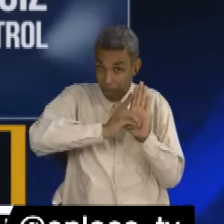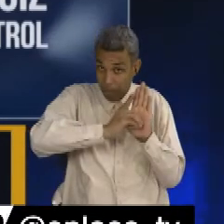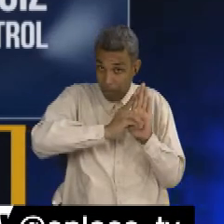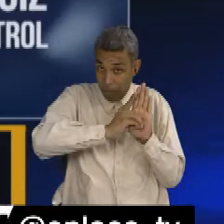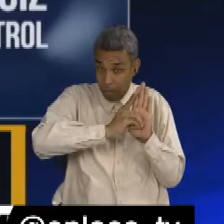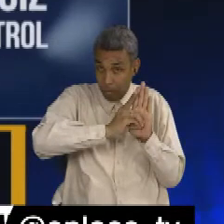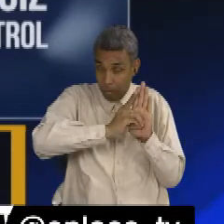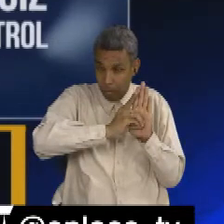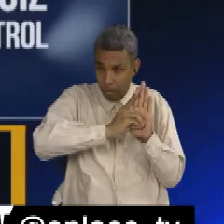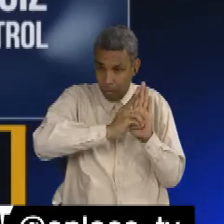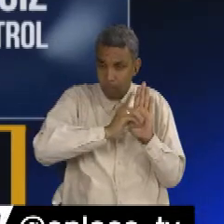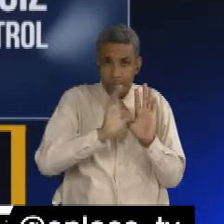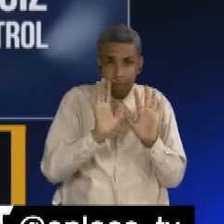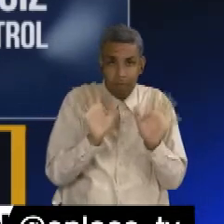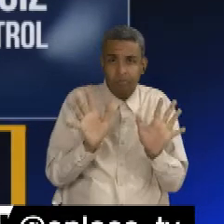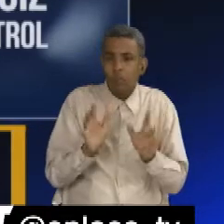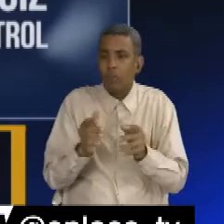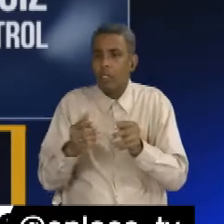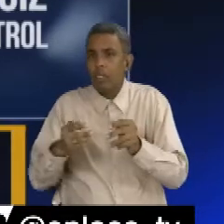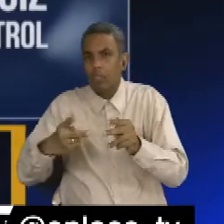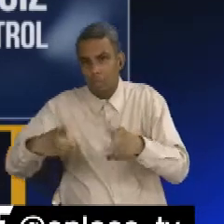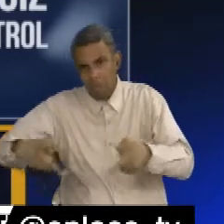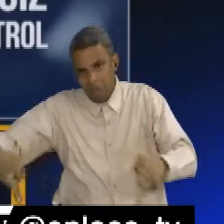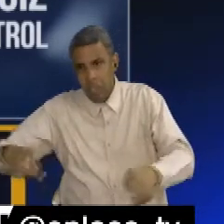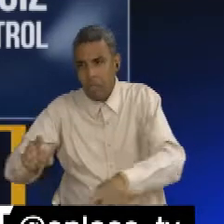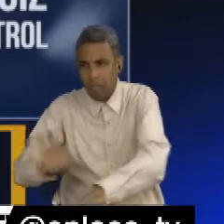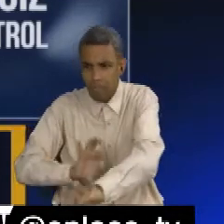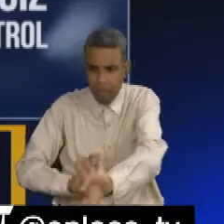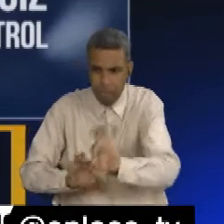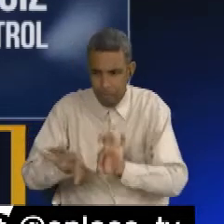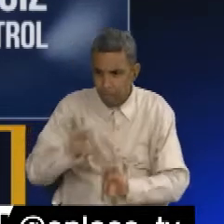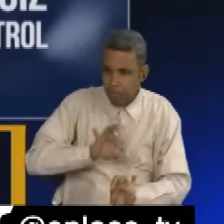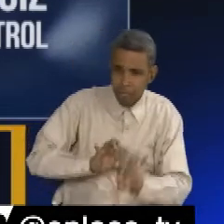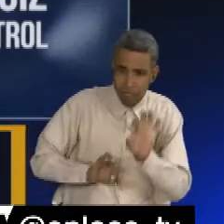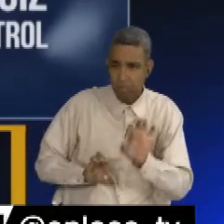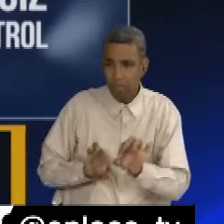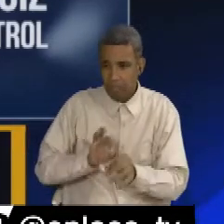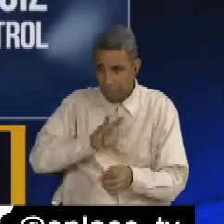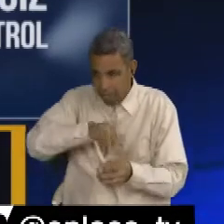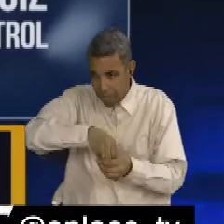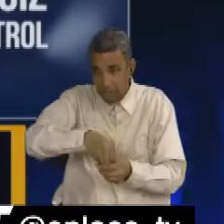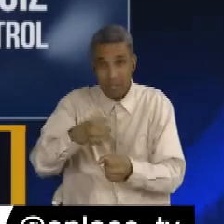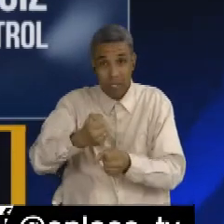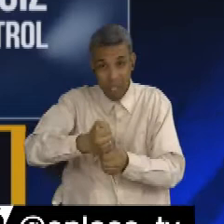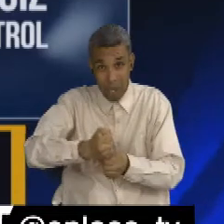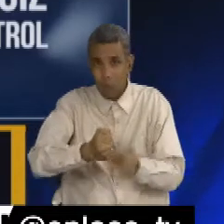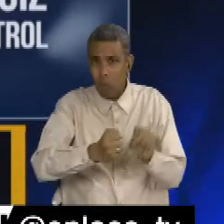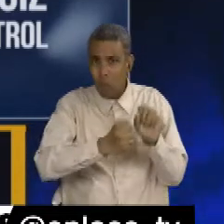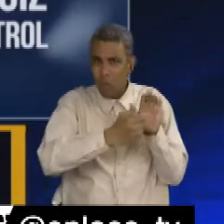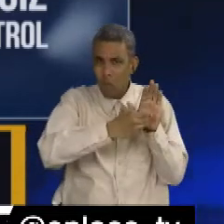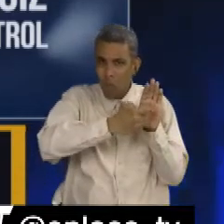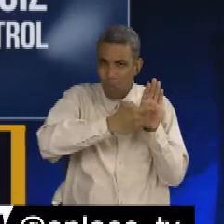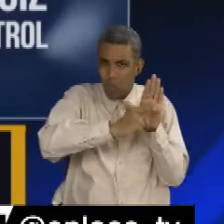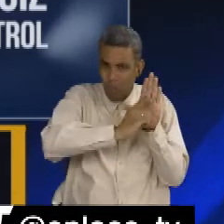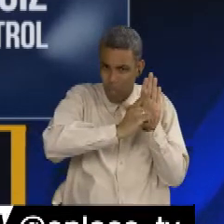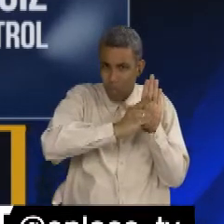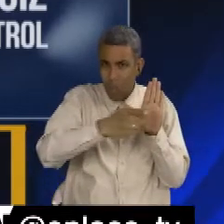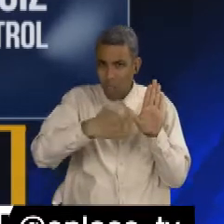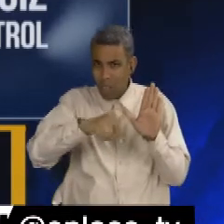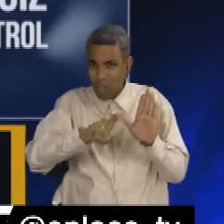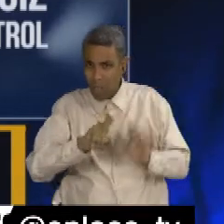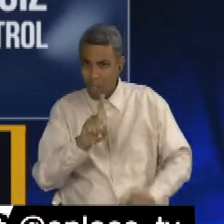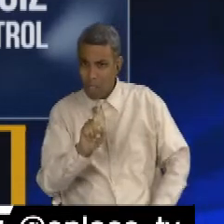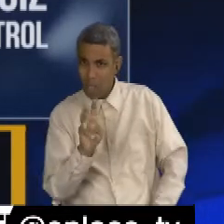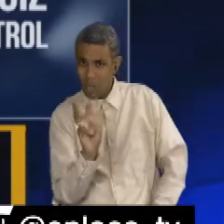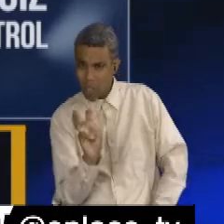las contrataciones del personal se hagan de forma transparente, siguiendo el decreto 1668 con la ayuda del Ministerio de